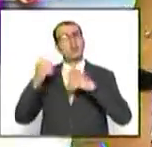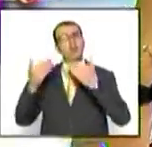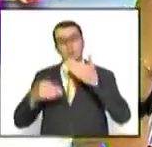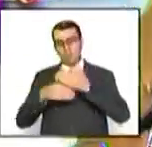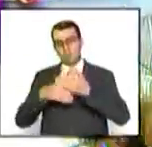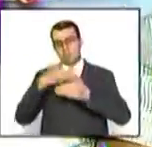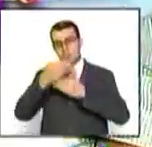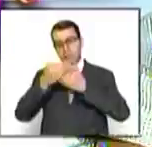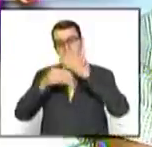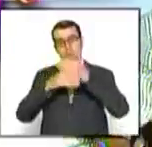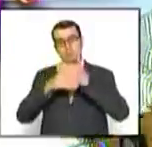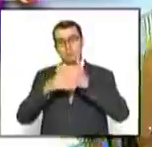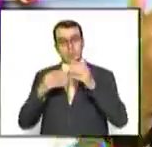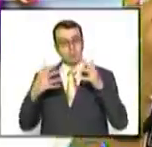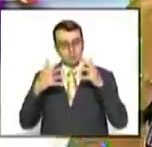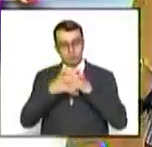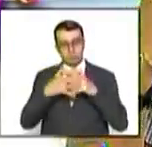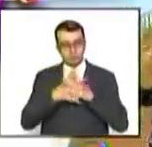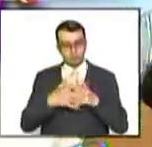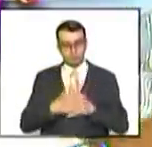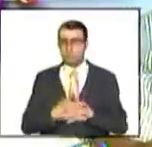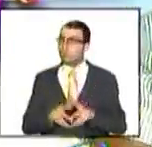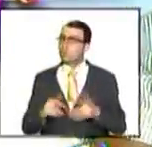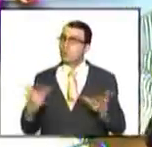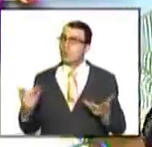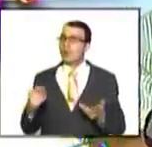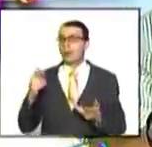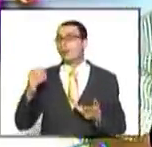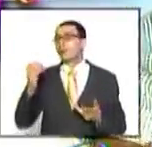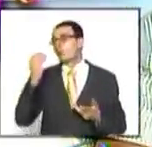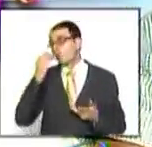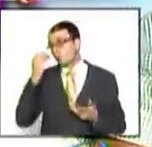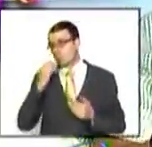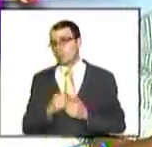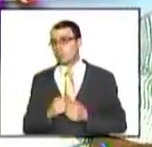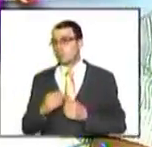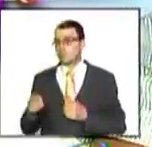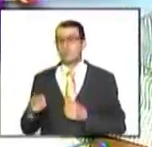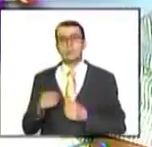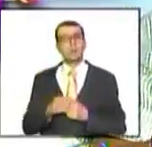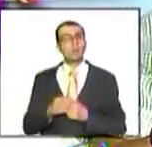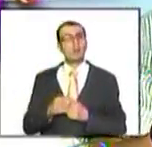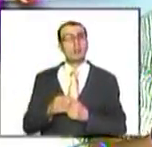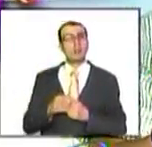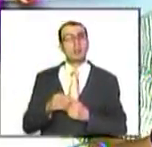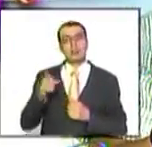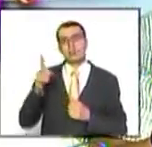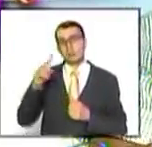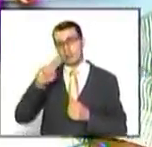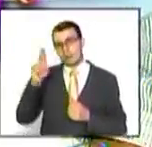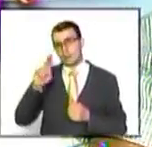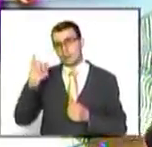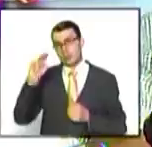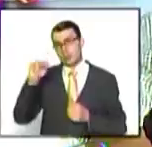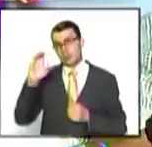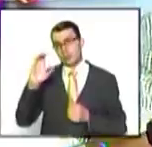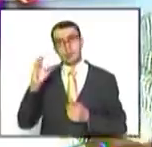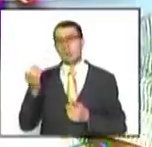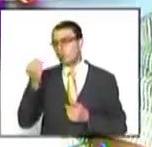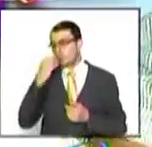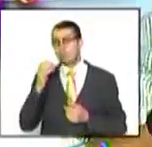Con la alimentación. Entonces, vamos a estimular con alimentaciones que tengan oligoelementos como zinc,